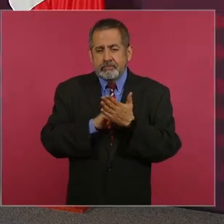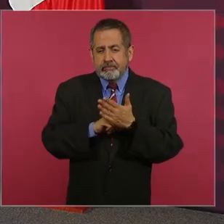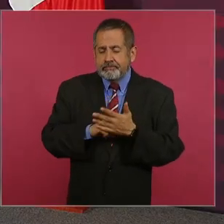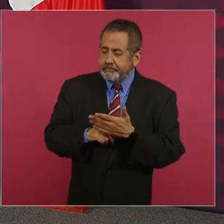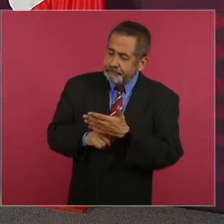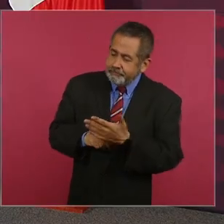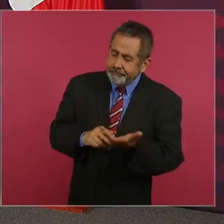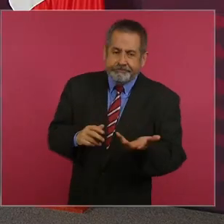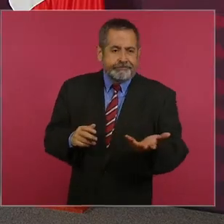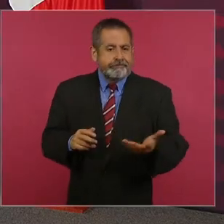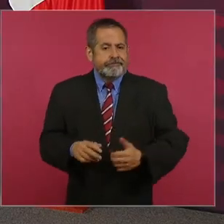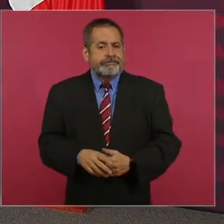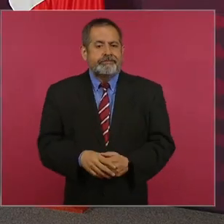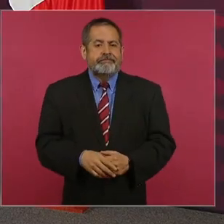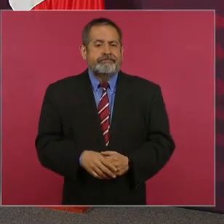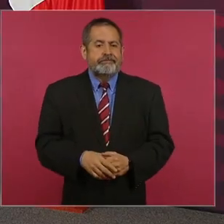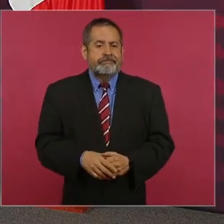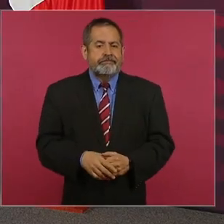pero